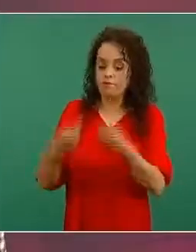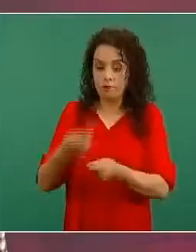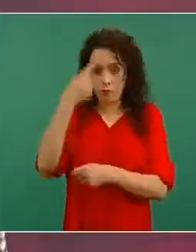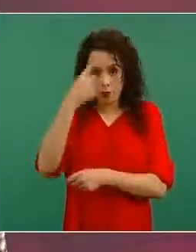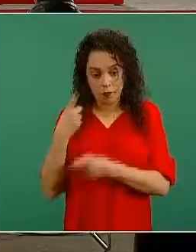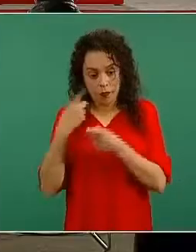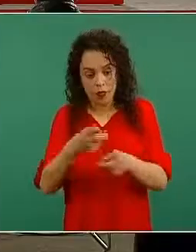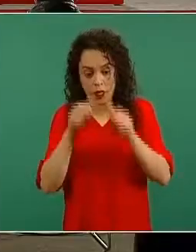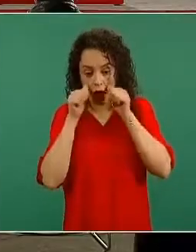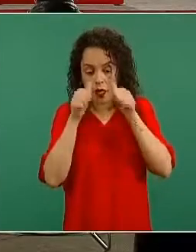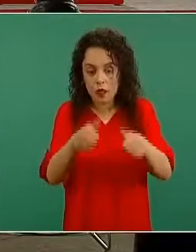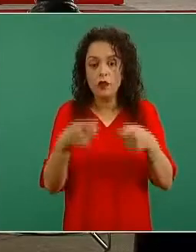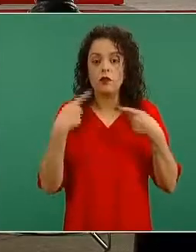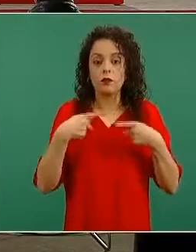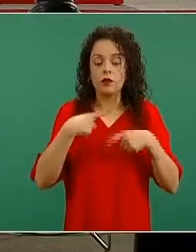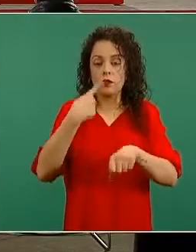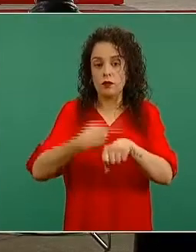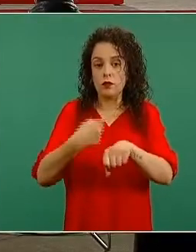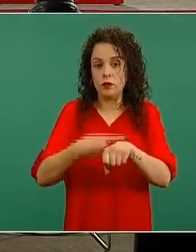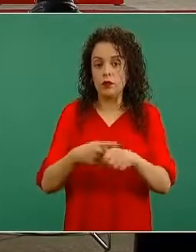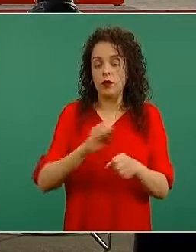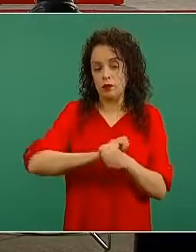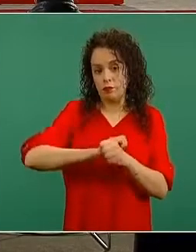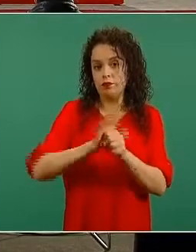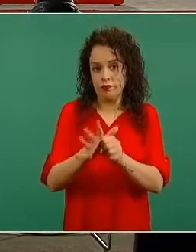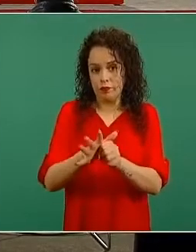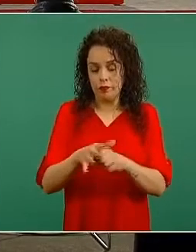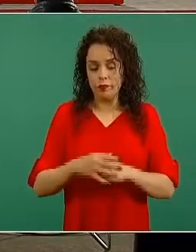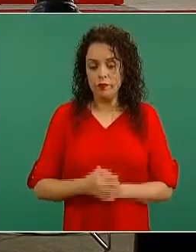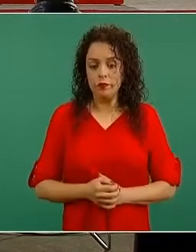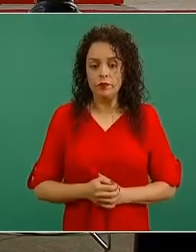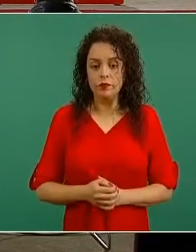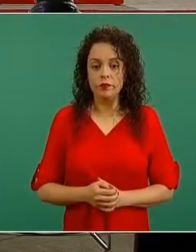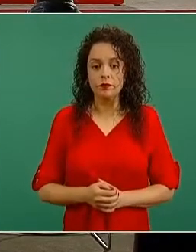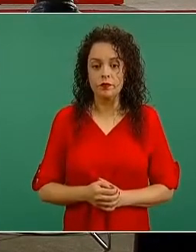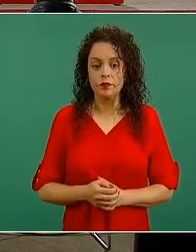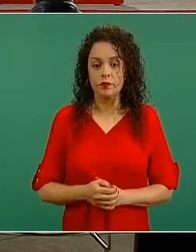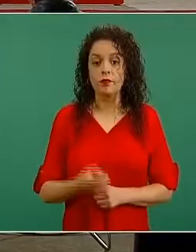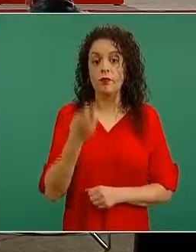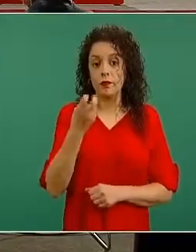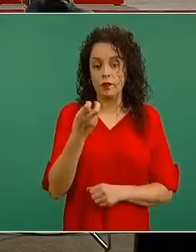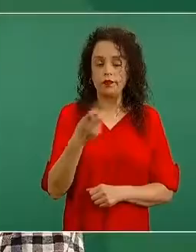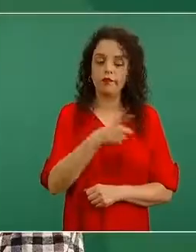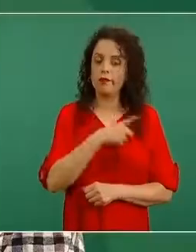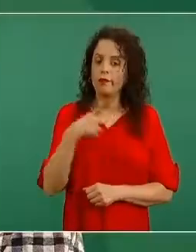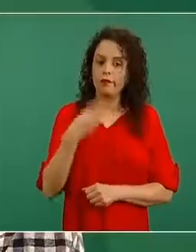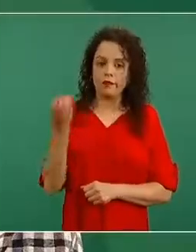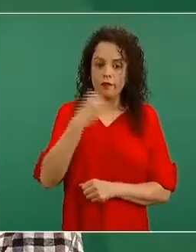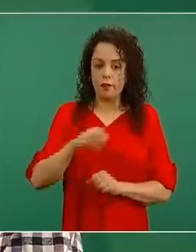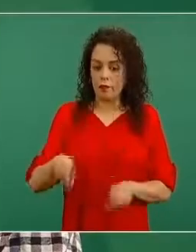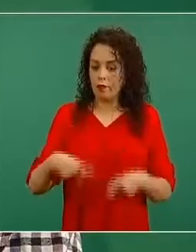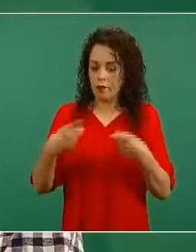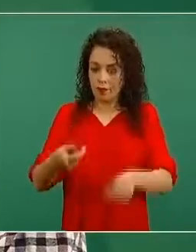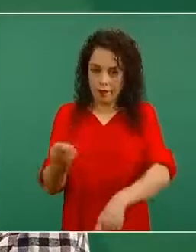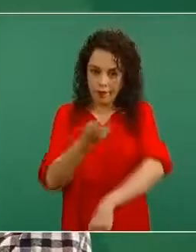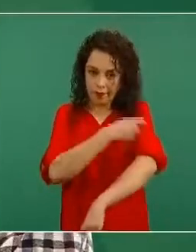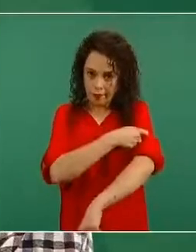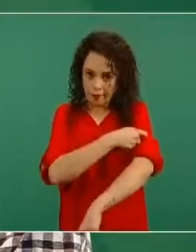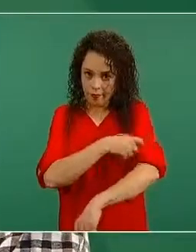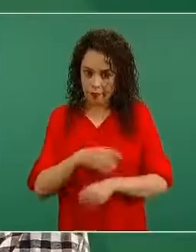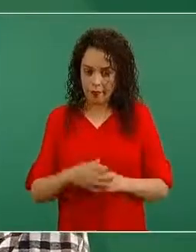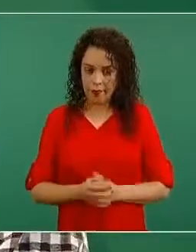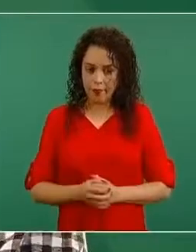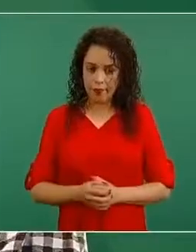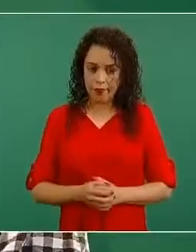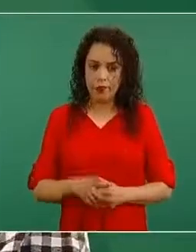atender personas con COVID. Entonces también, primer nivel de atención, COVID. Eso es la primera línea.